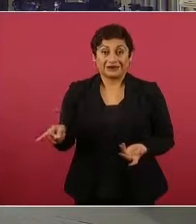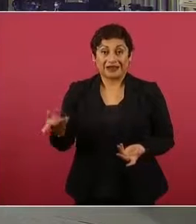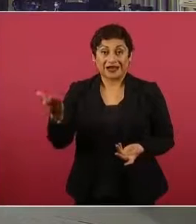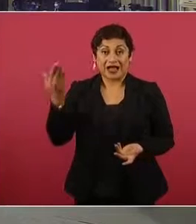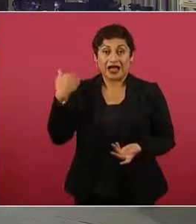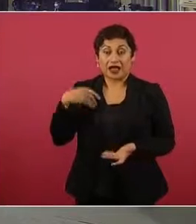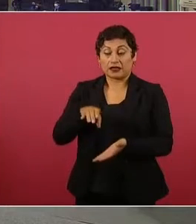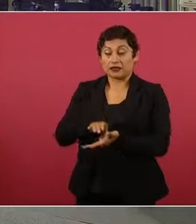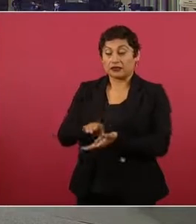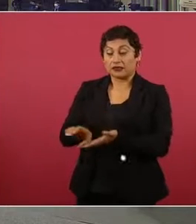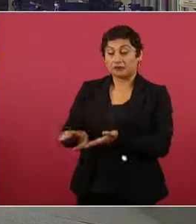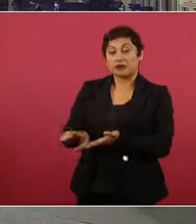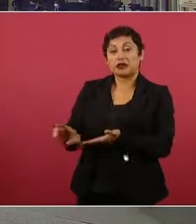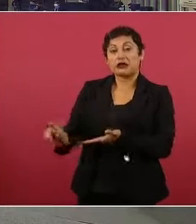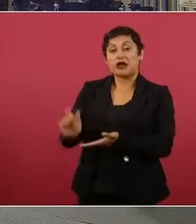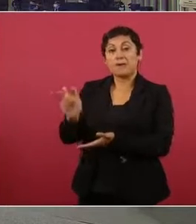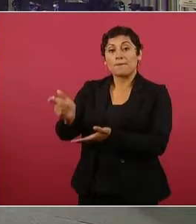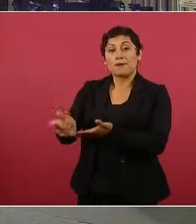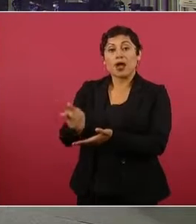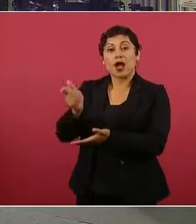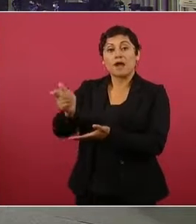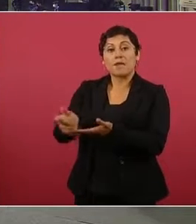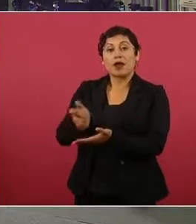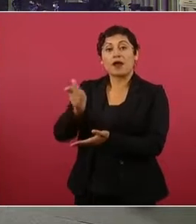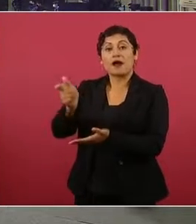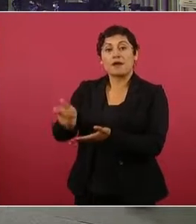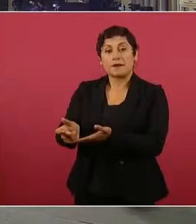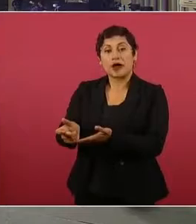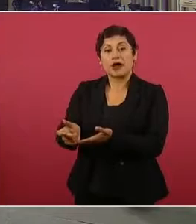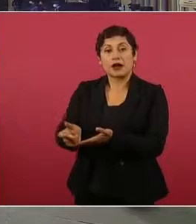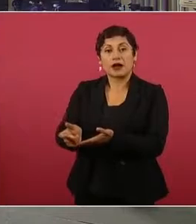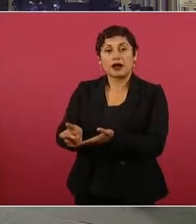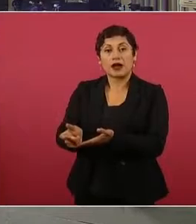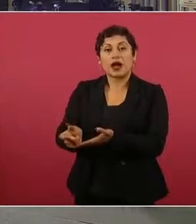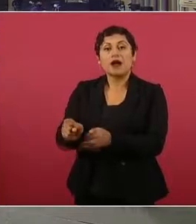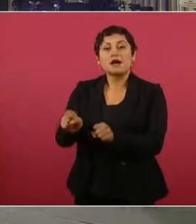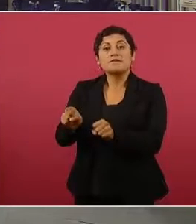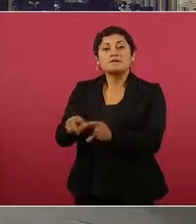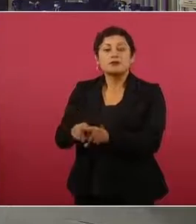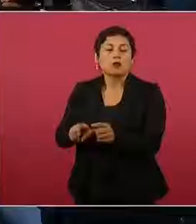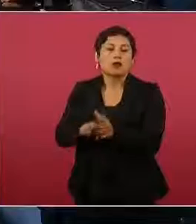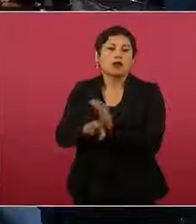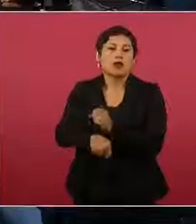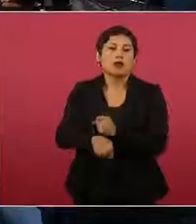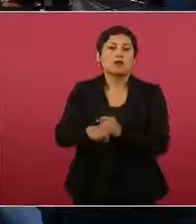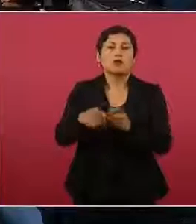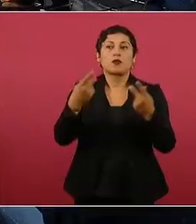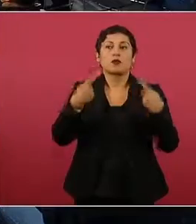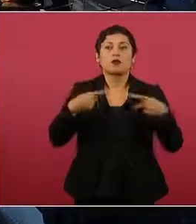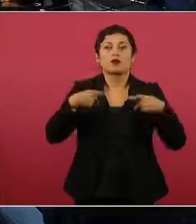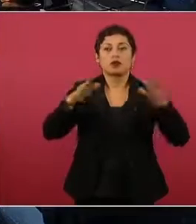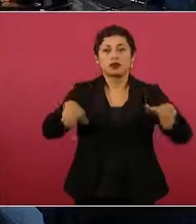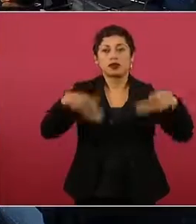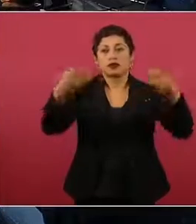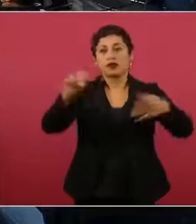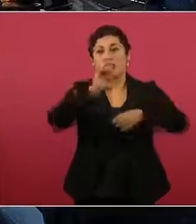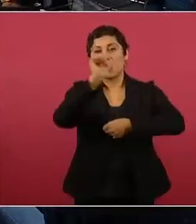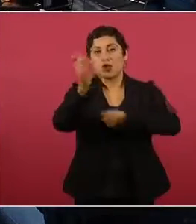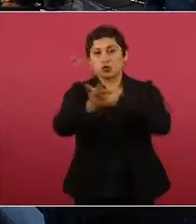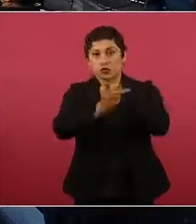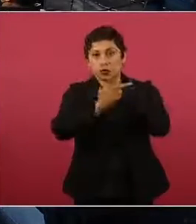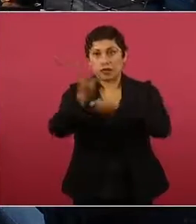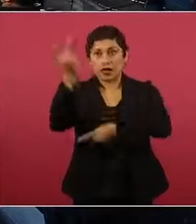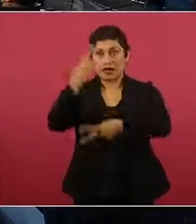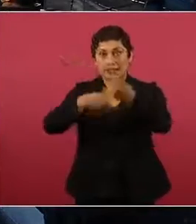son lo que pagan los extranjeros cuando vienen a México en las líneas aéreas, y eso también se